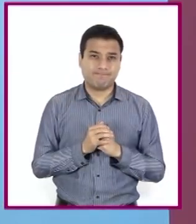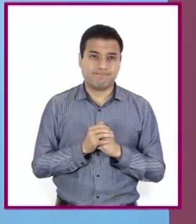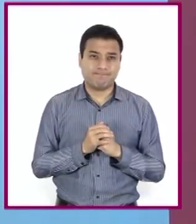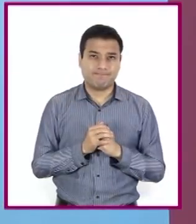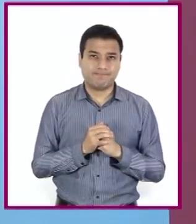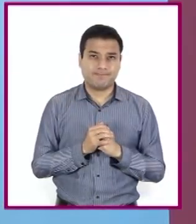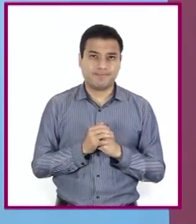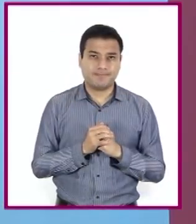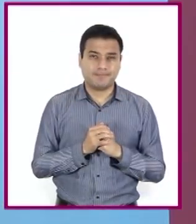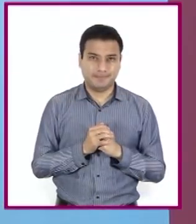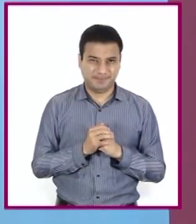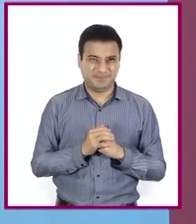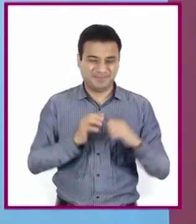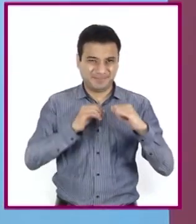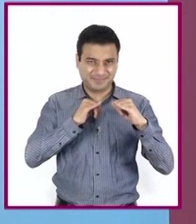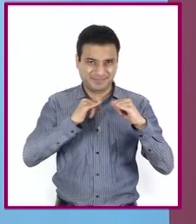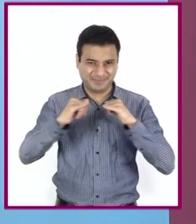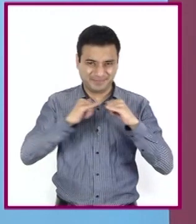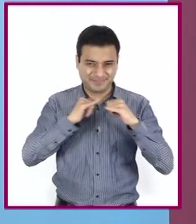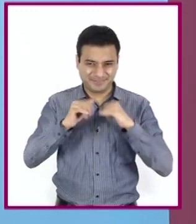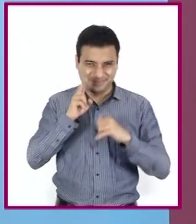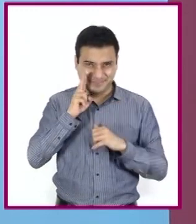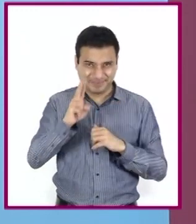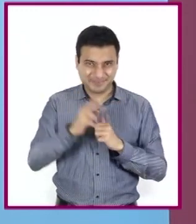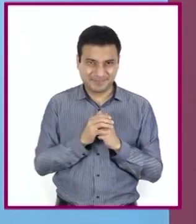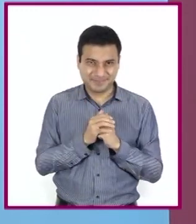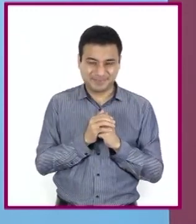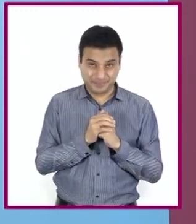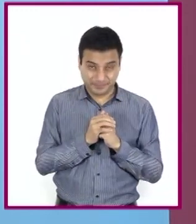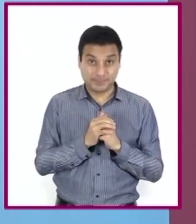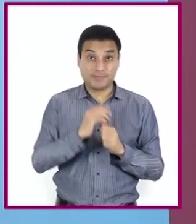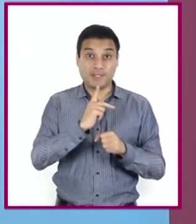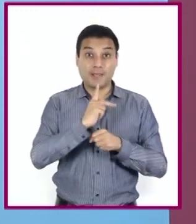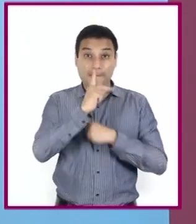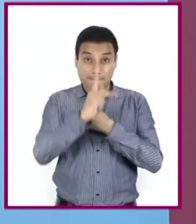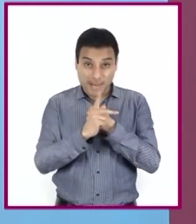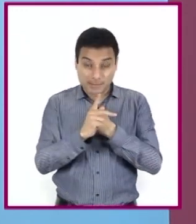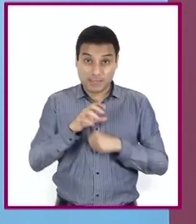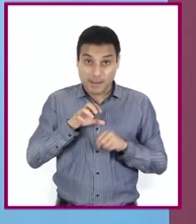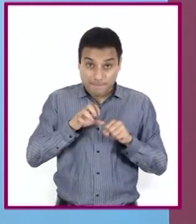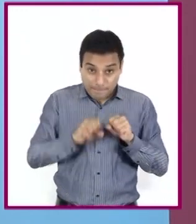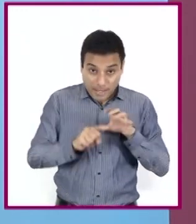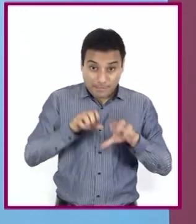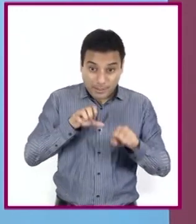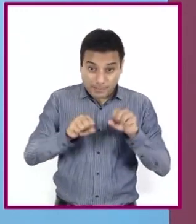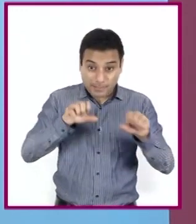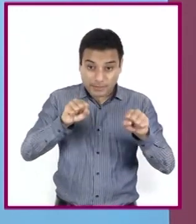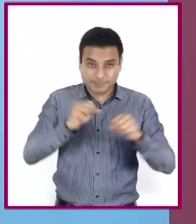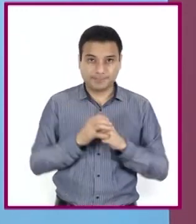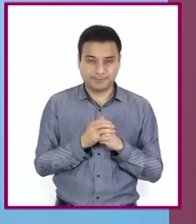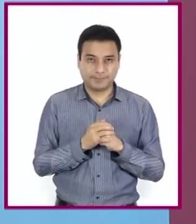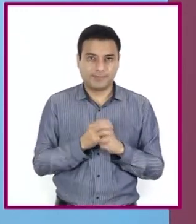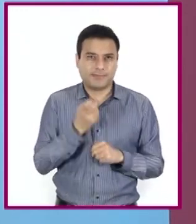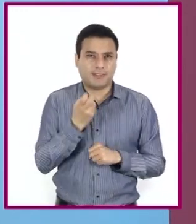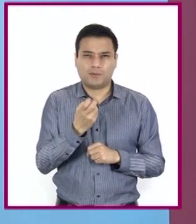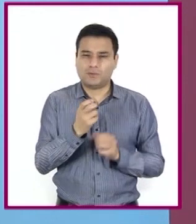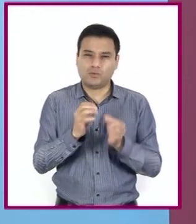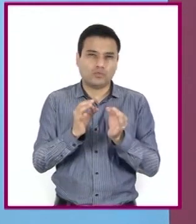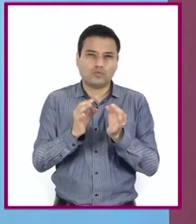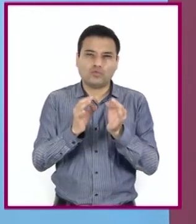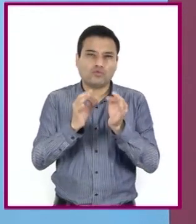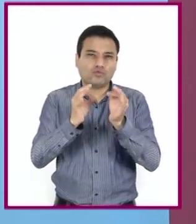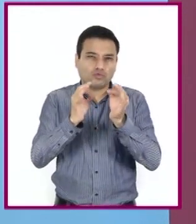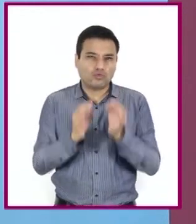Como observamos en el mapa, el colonialismo fue una etapa de control e injerencia total de